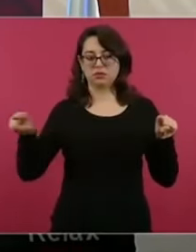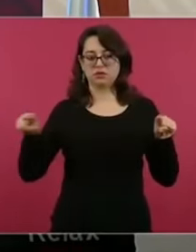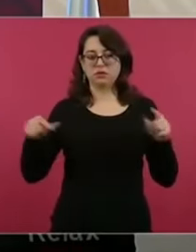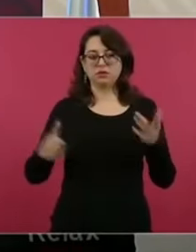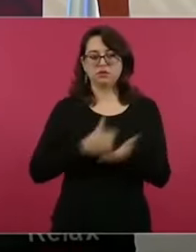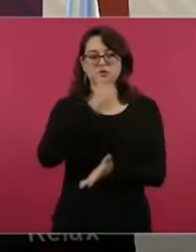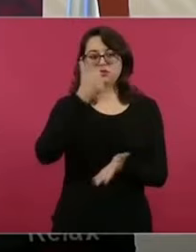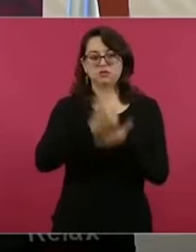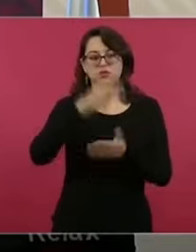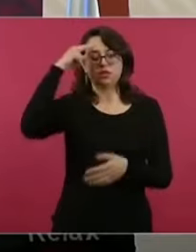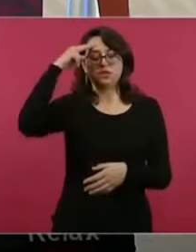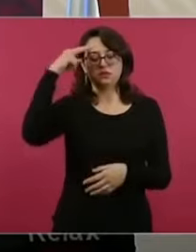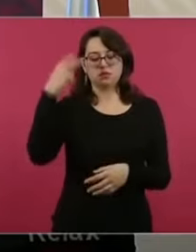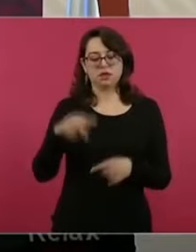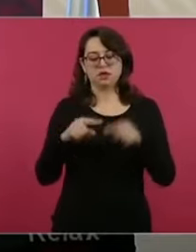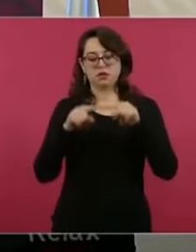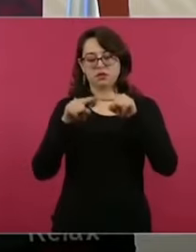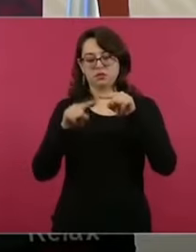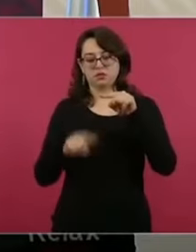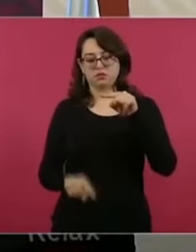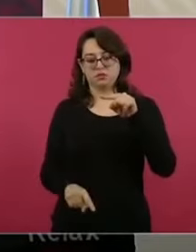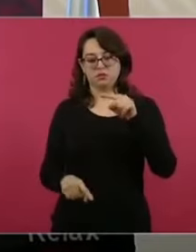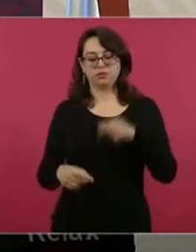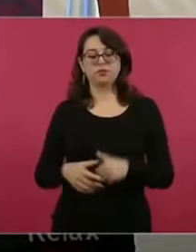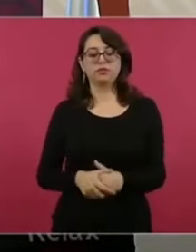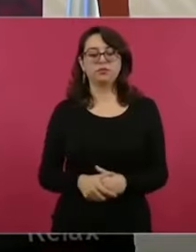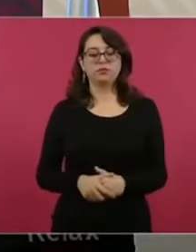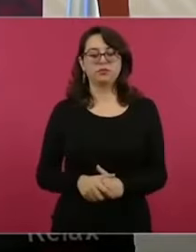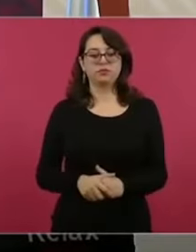ciudad. Y ahora